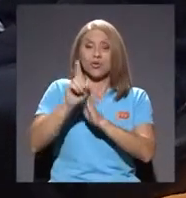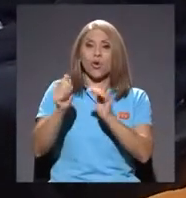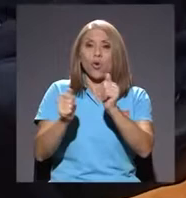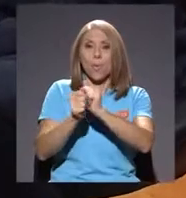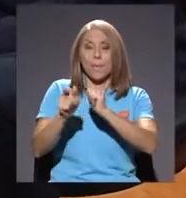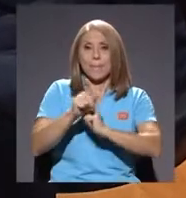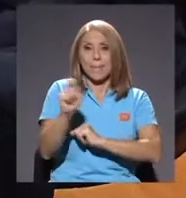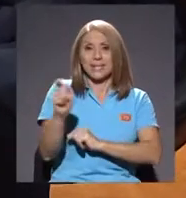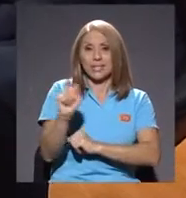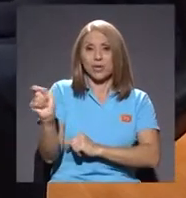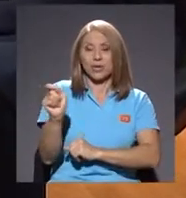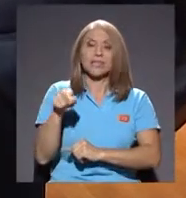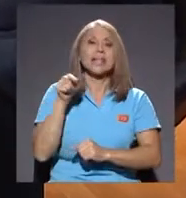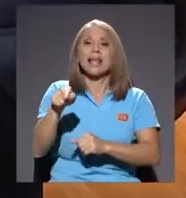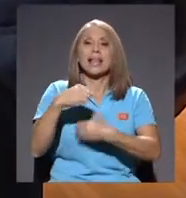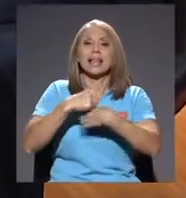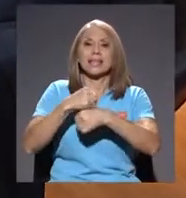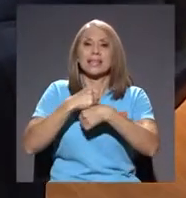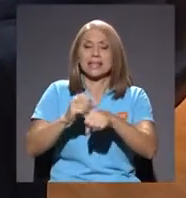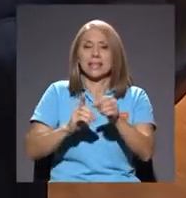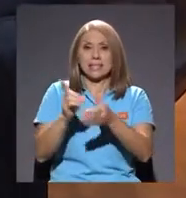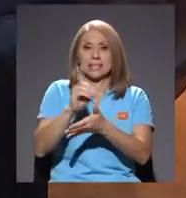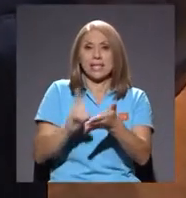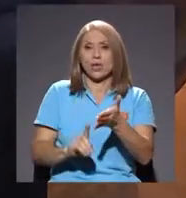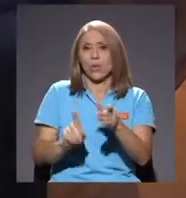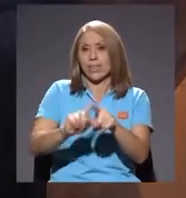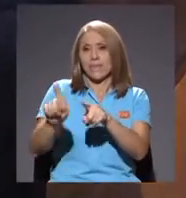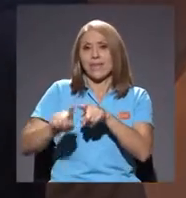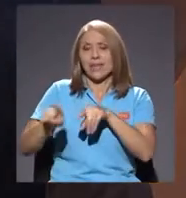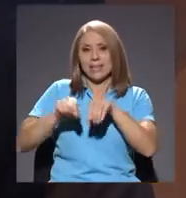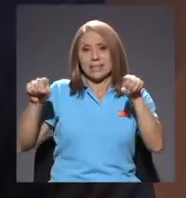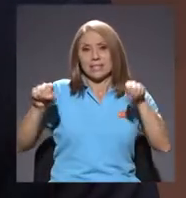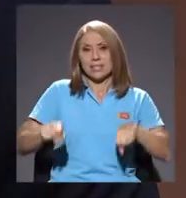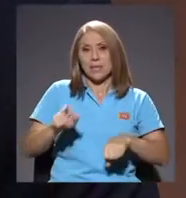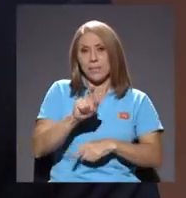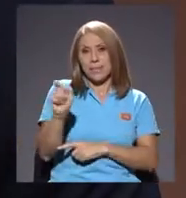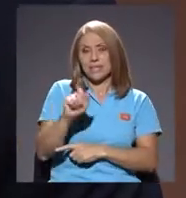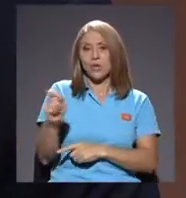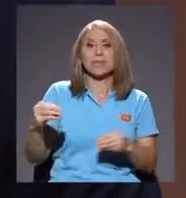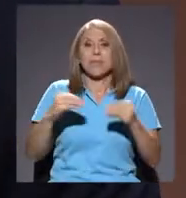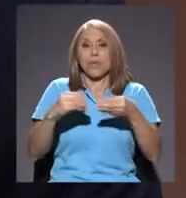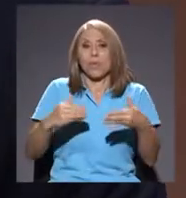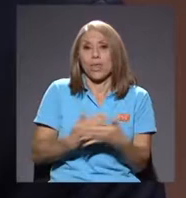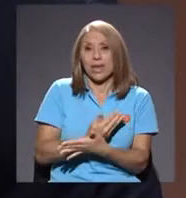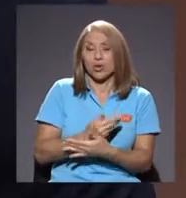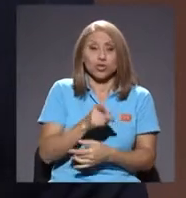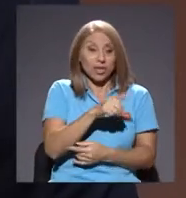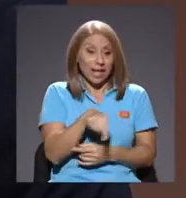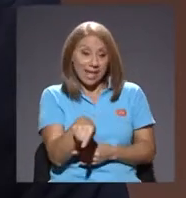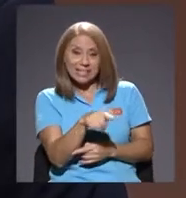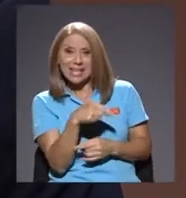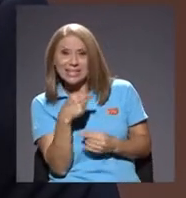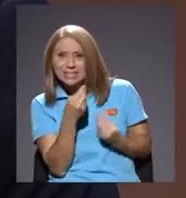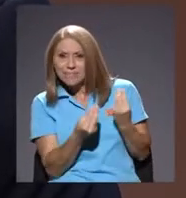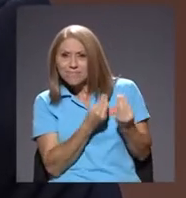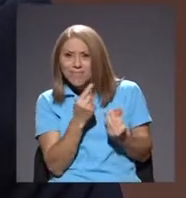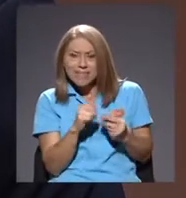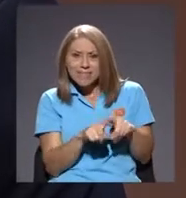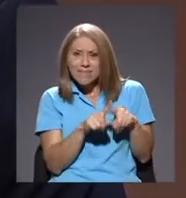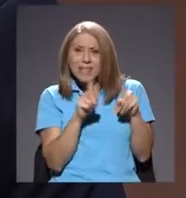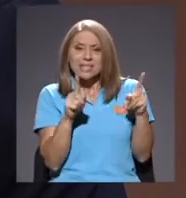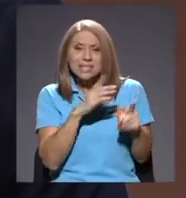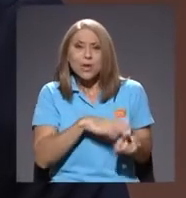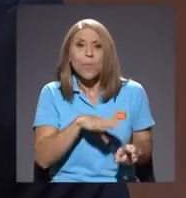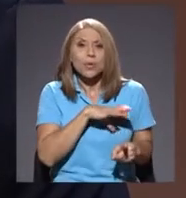diseño de diferentes sistemas de pensiones más modernos que utilizan esos y sesgos del comportamiento a favor de las personas en lugar de hacerlo en contra las personas